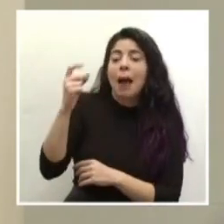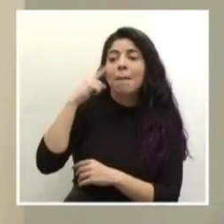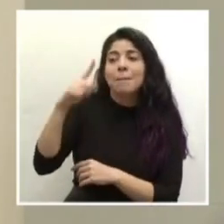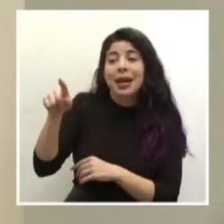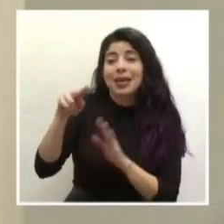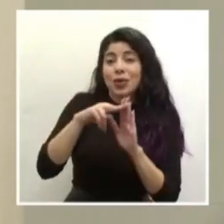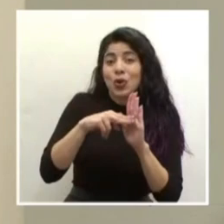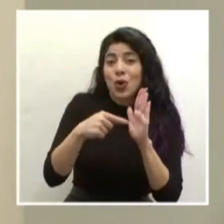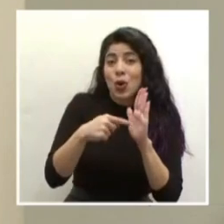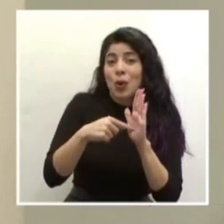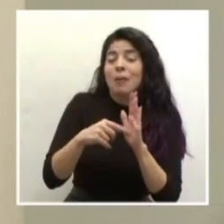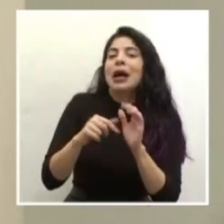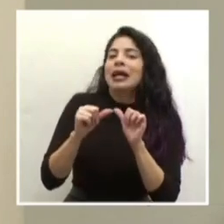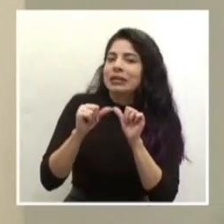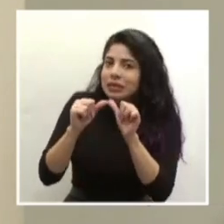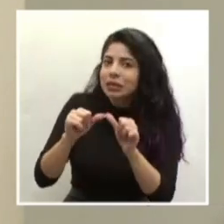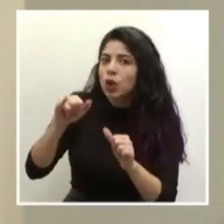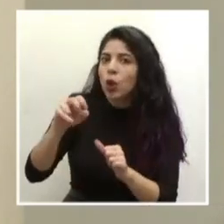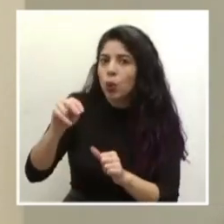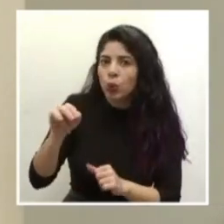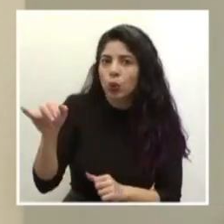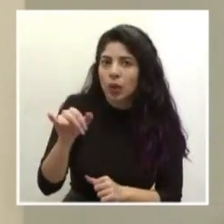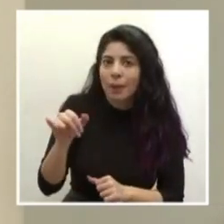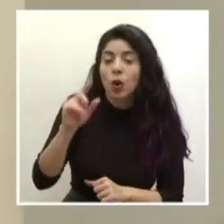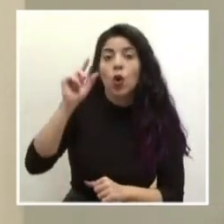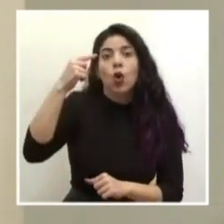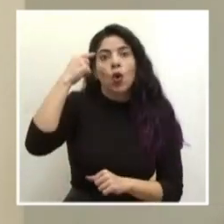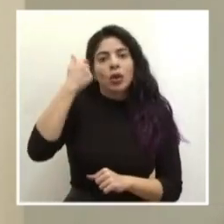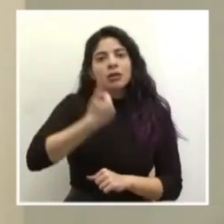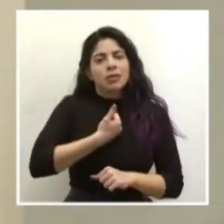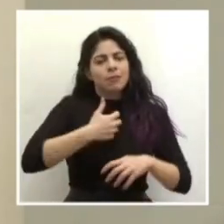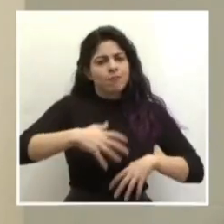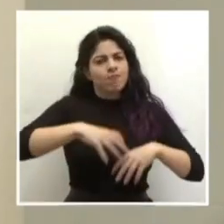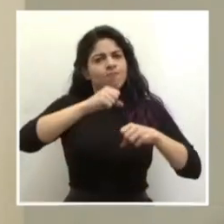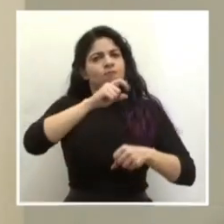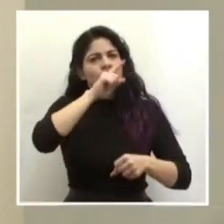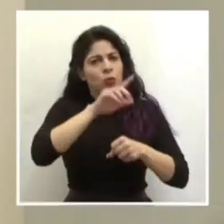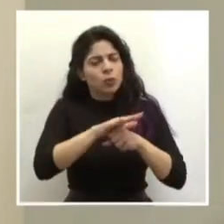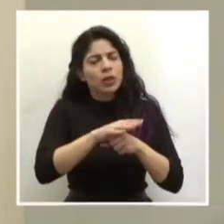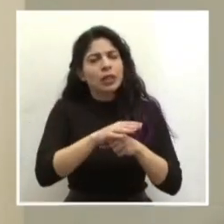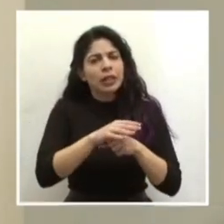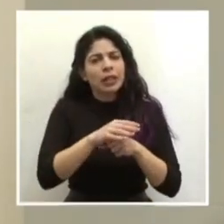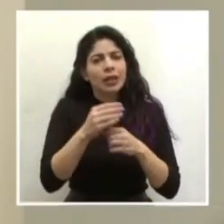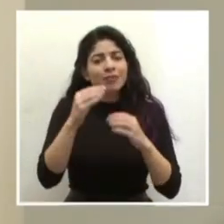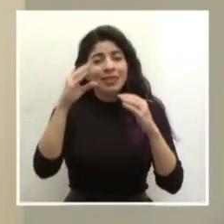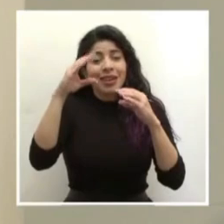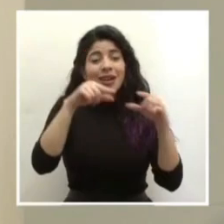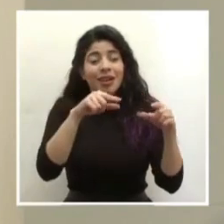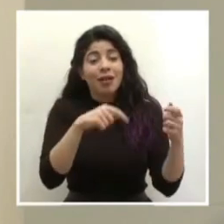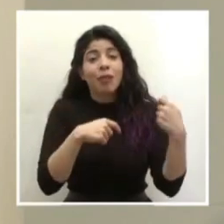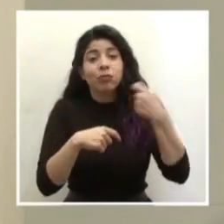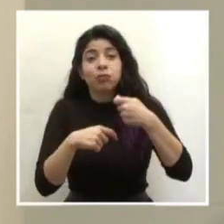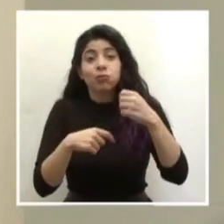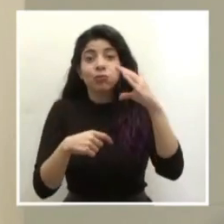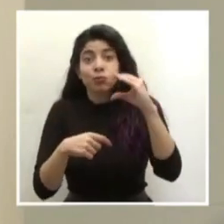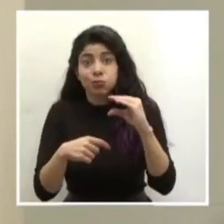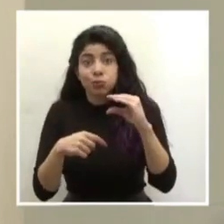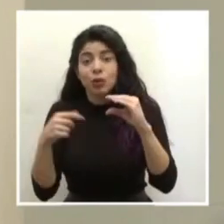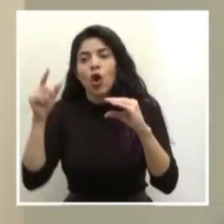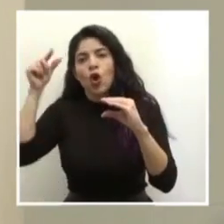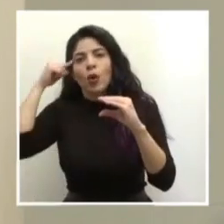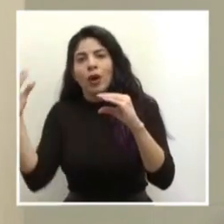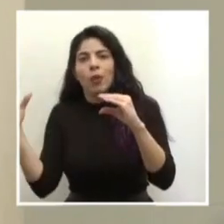esa norma durante el mes de junio, el gobierno comprometiéndose a financiar esa disminución para proteger el